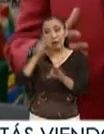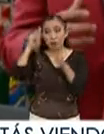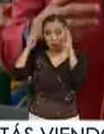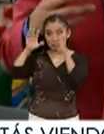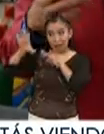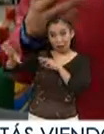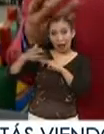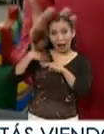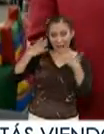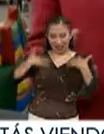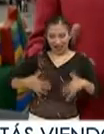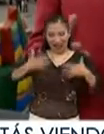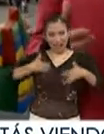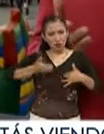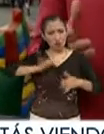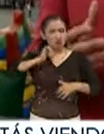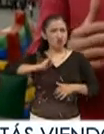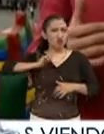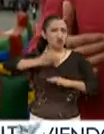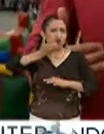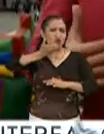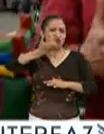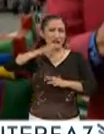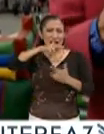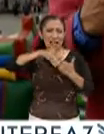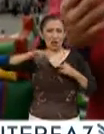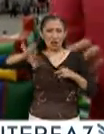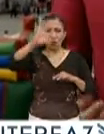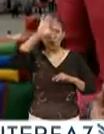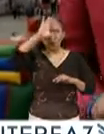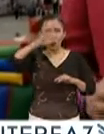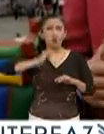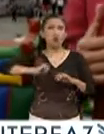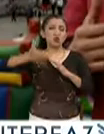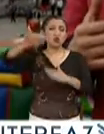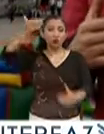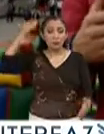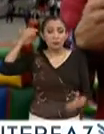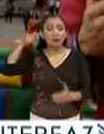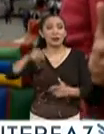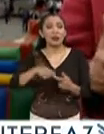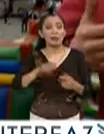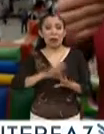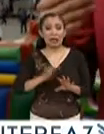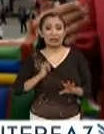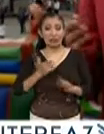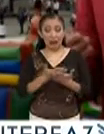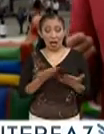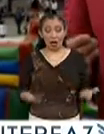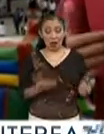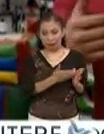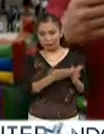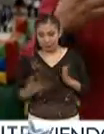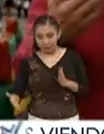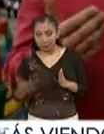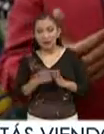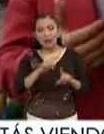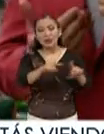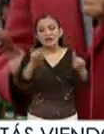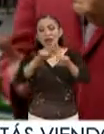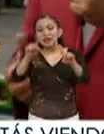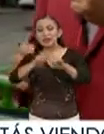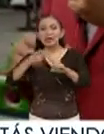museo donde están los trajes típicos regionales de todas estas culturas milenarias, desde las más antiguas hasta la actualidad. Las